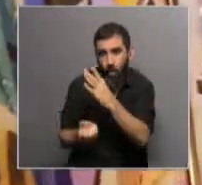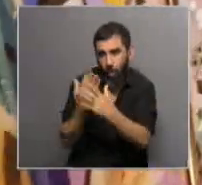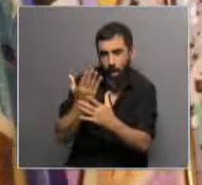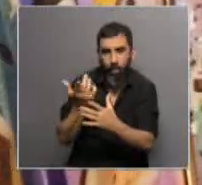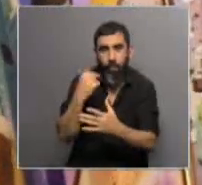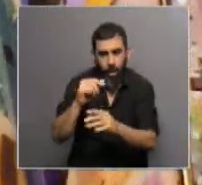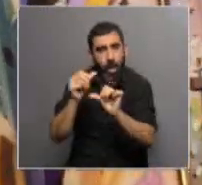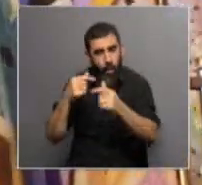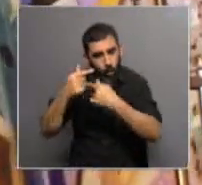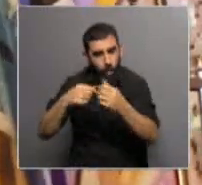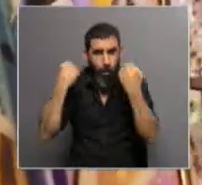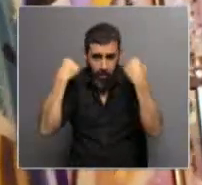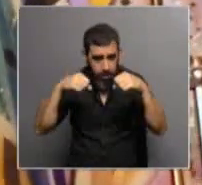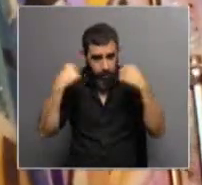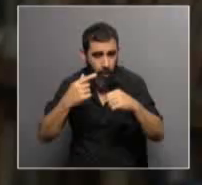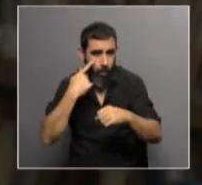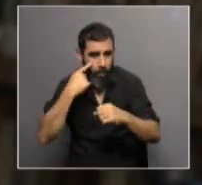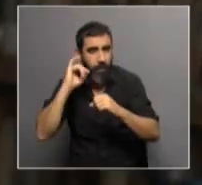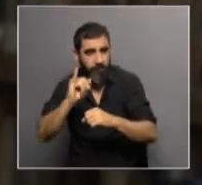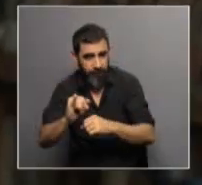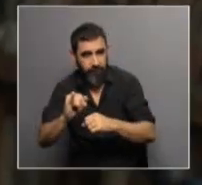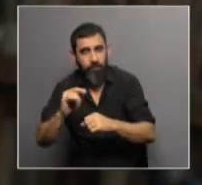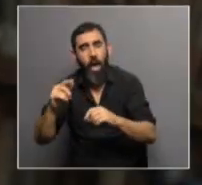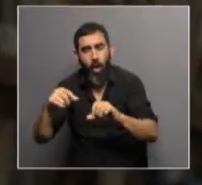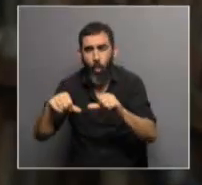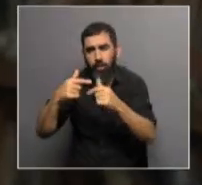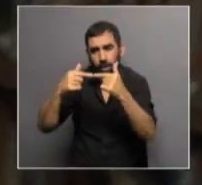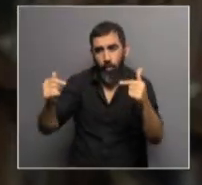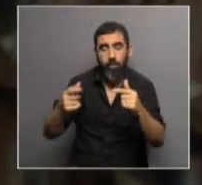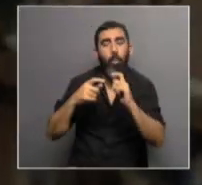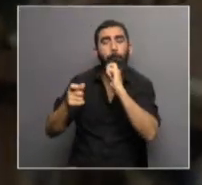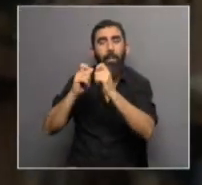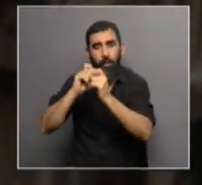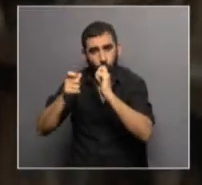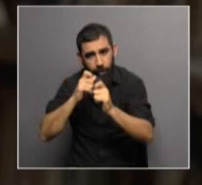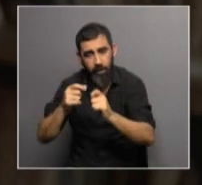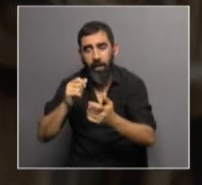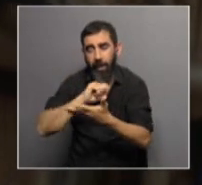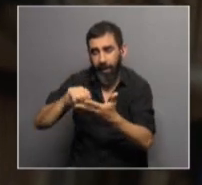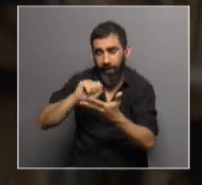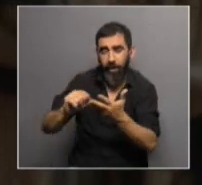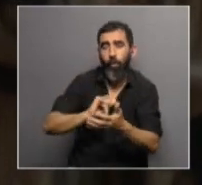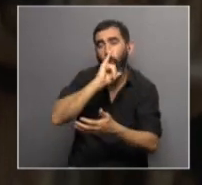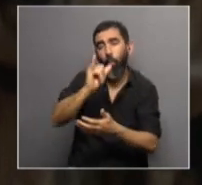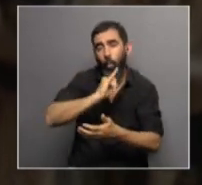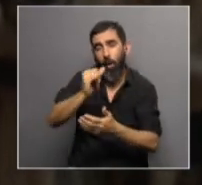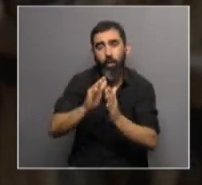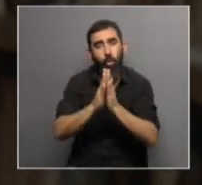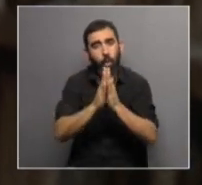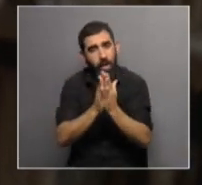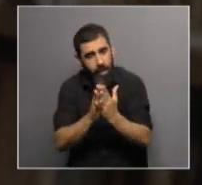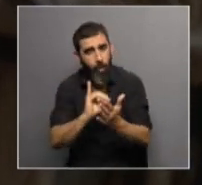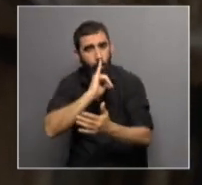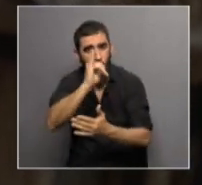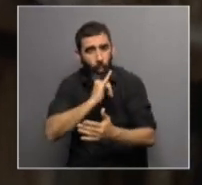seguimos ensayando y todo eso a otras cosas soy periodista soy escribo cuentos libros libros tengo libros de cuentos y